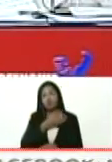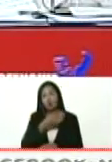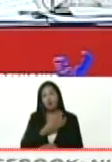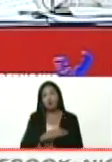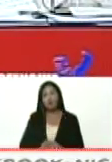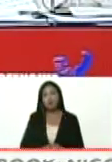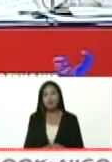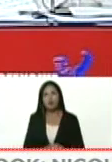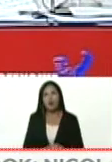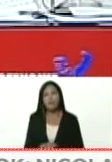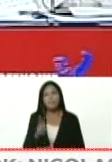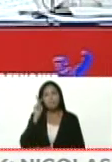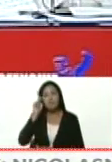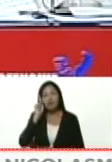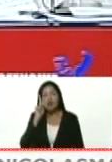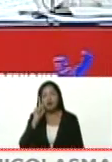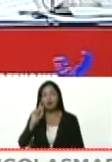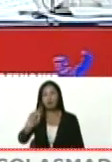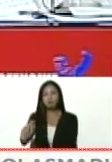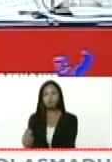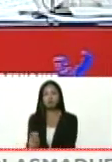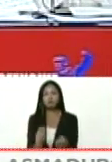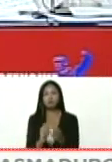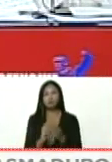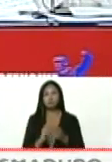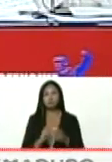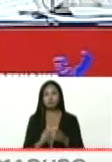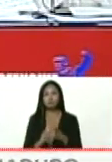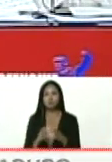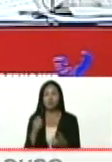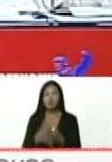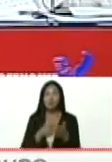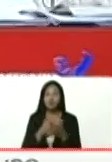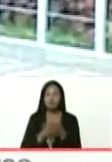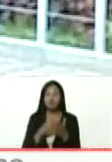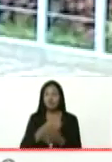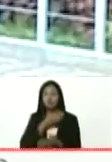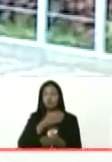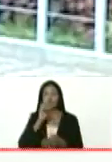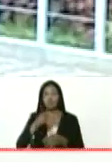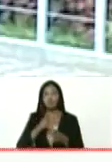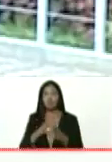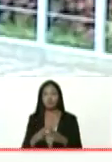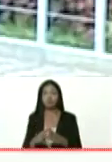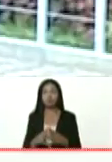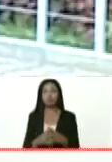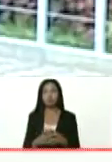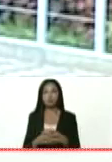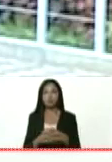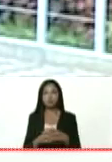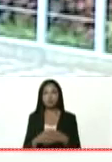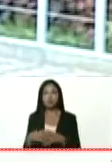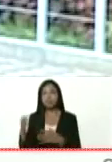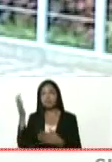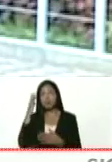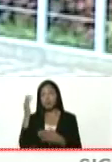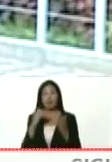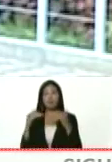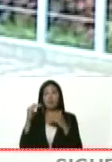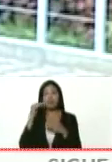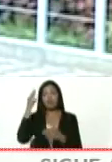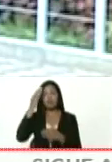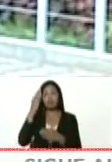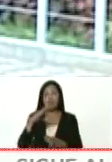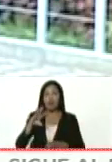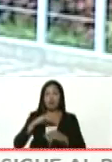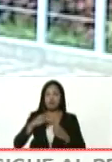materia pedagógica, en la materia de las luchas sociales. Y sabe que el nivel de conciencia que ha